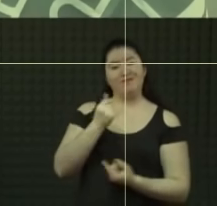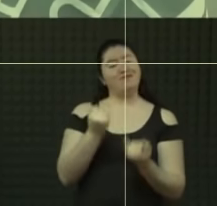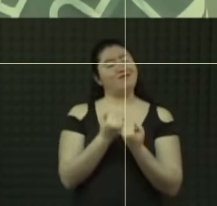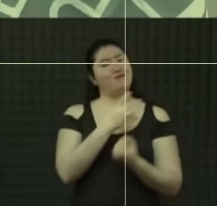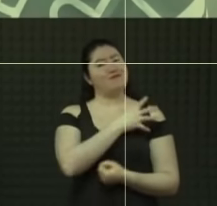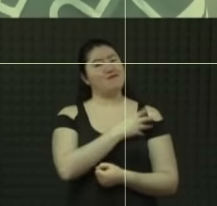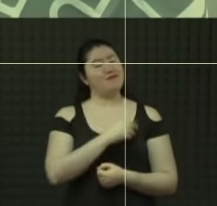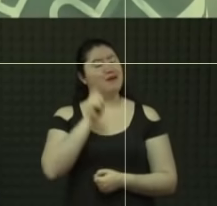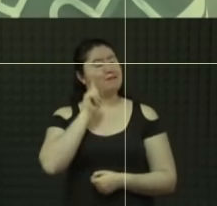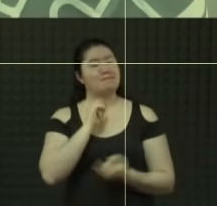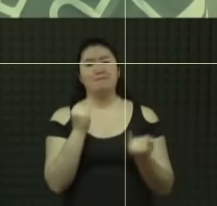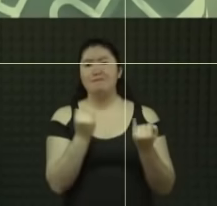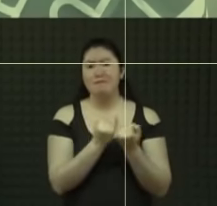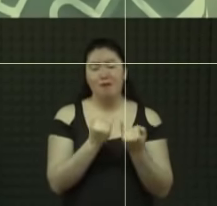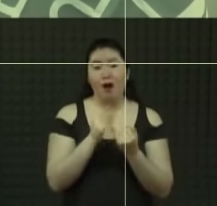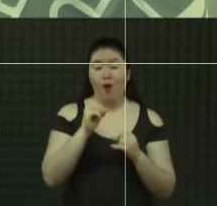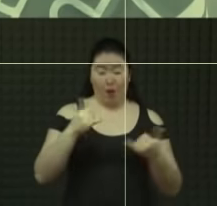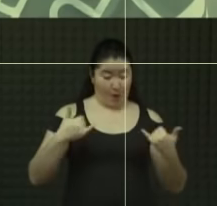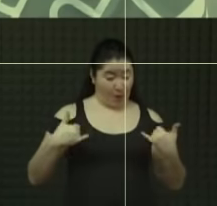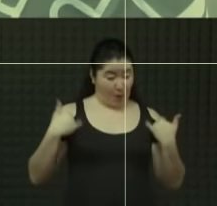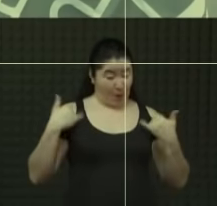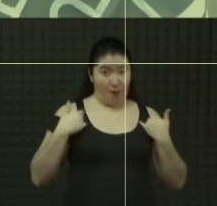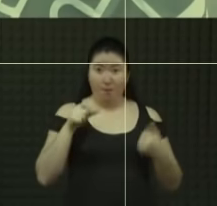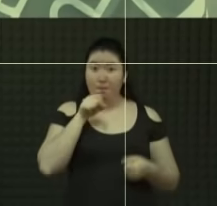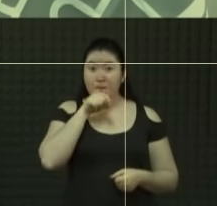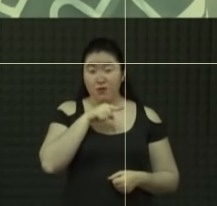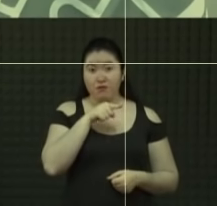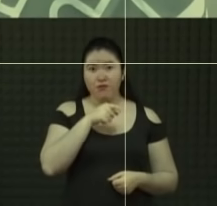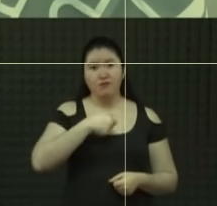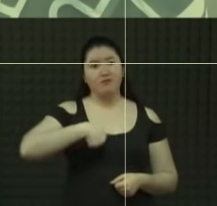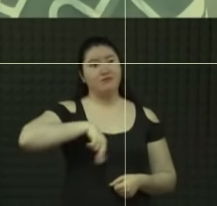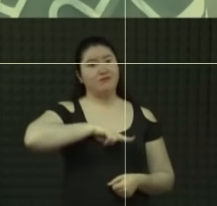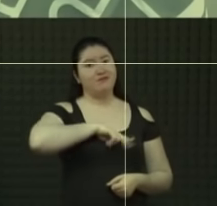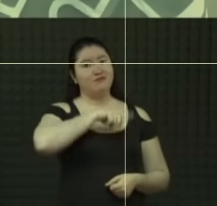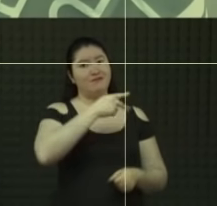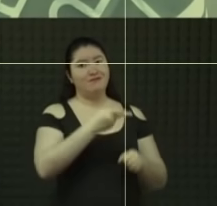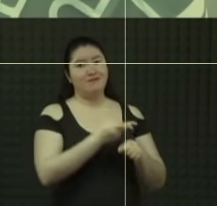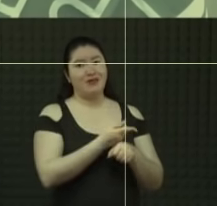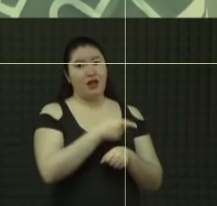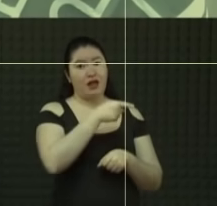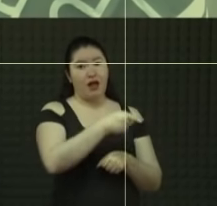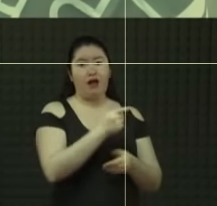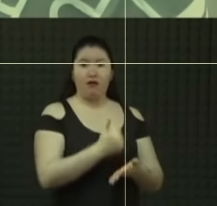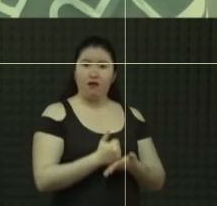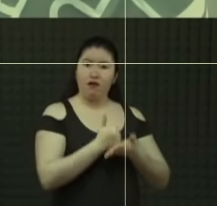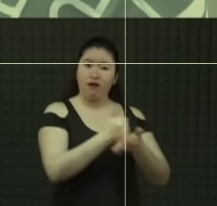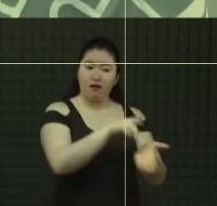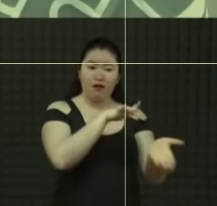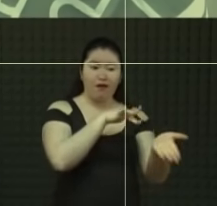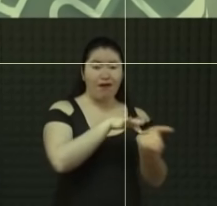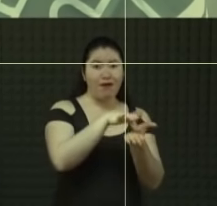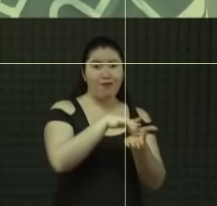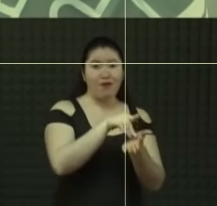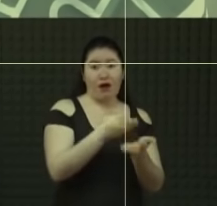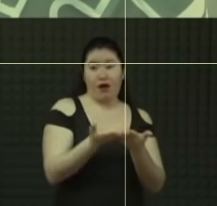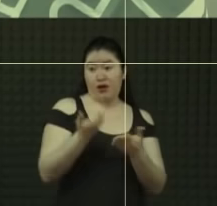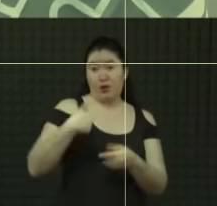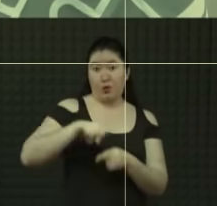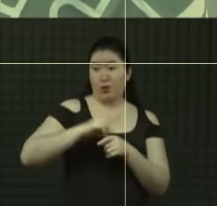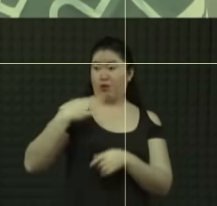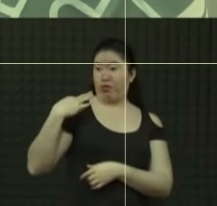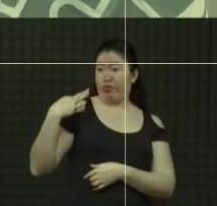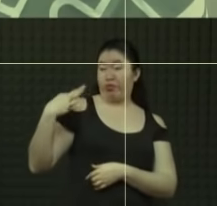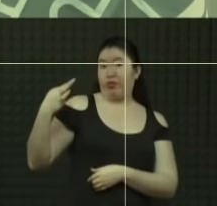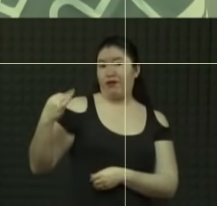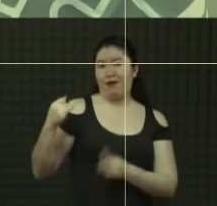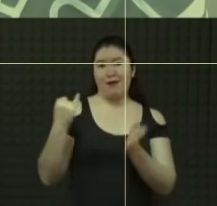tienen oportunidad de tener una beca para poder estudiar, nosotros lo que queremos es devolverle al pueblo de México lo que nos dio, porque finalmente son